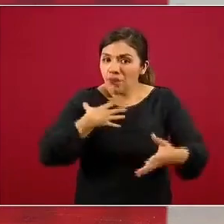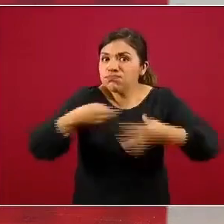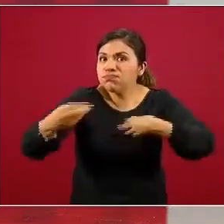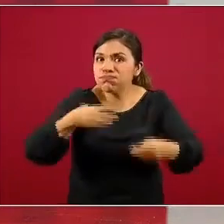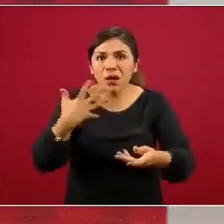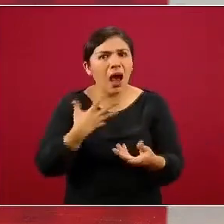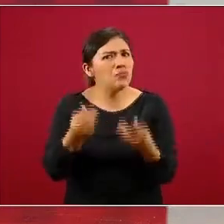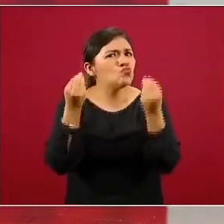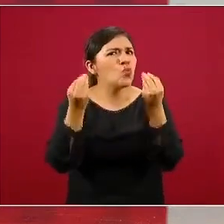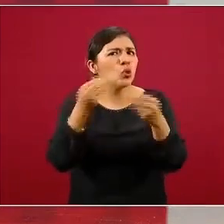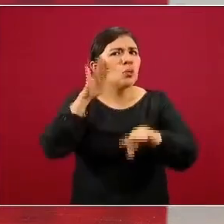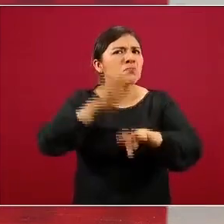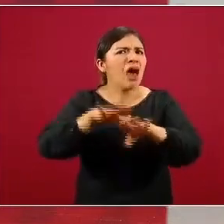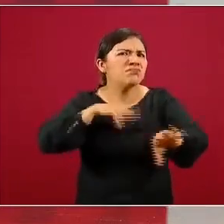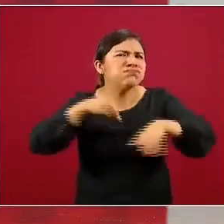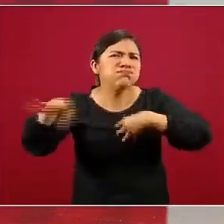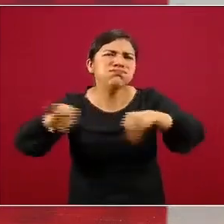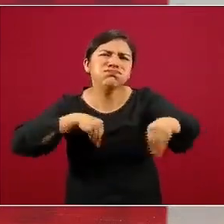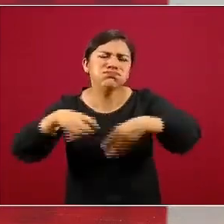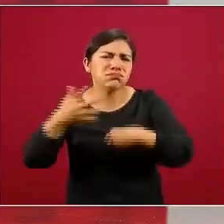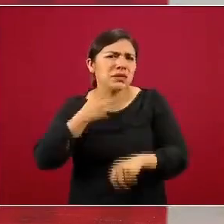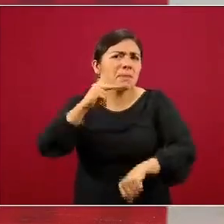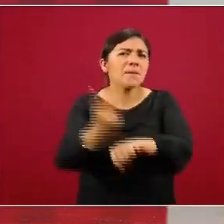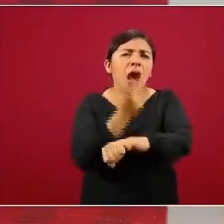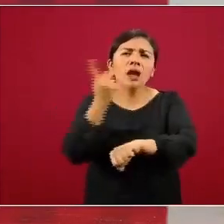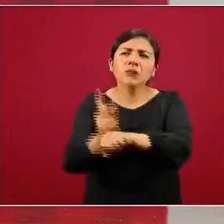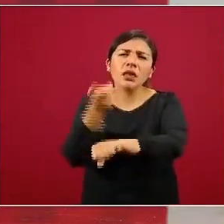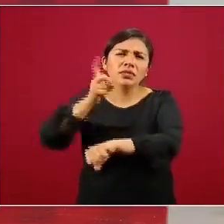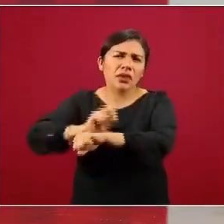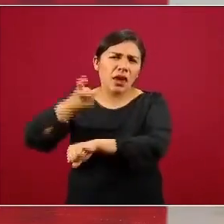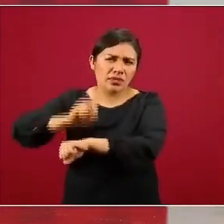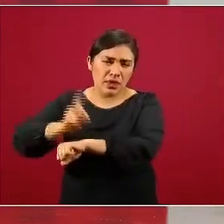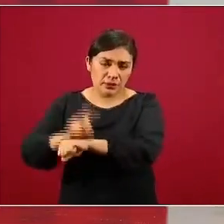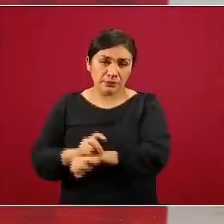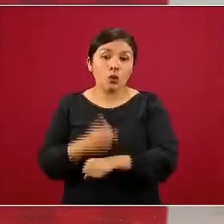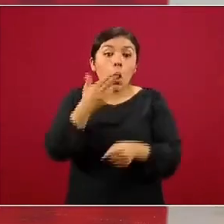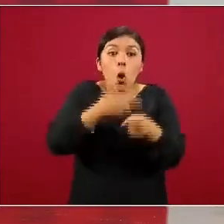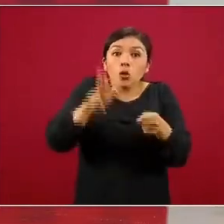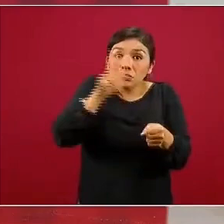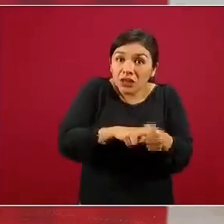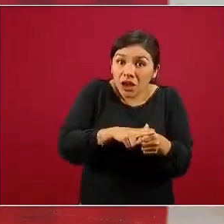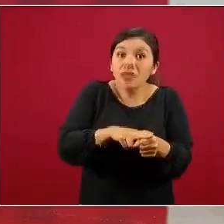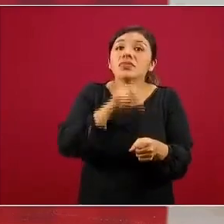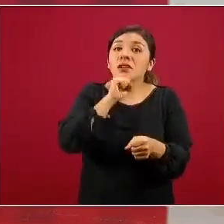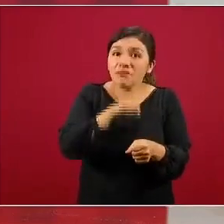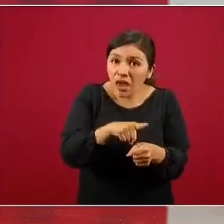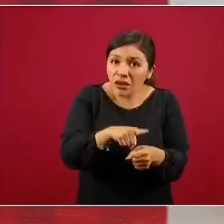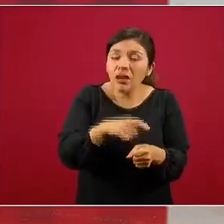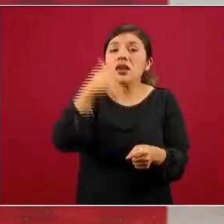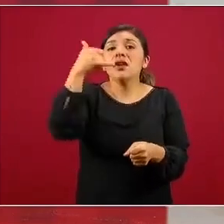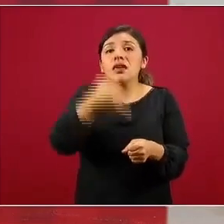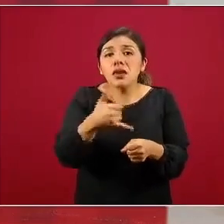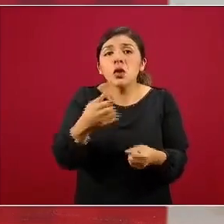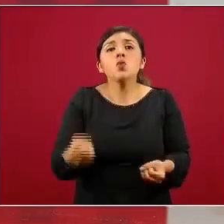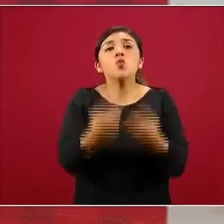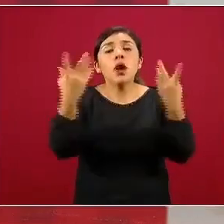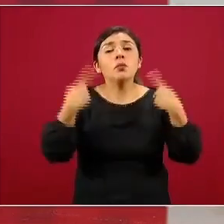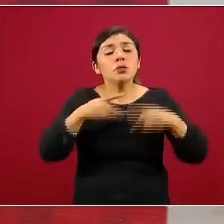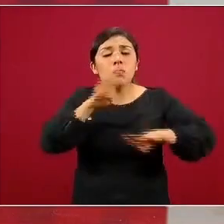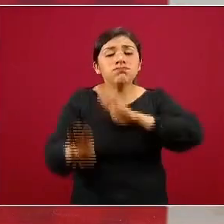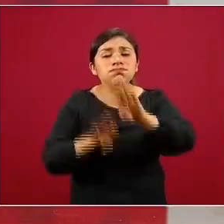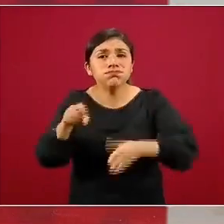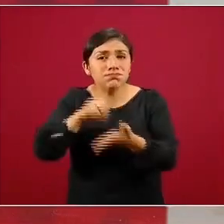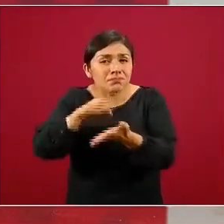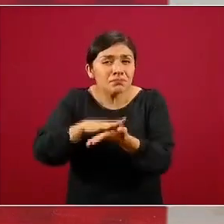sigue habiendo una gran cantidad de contagios que ocurren todos los días y de hospitalizaciones, y la cantidad de muertes